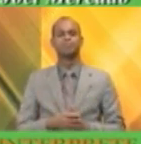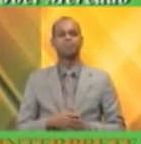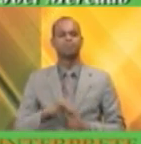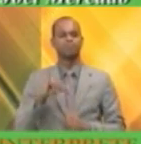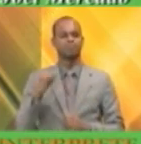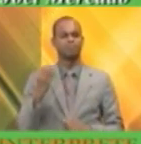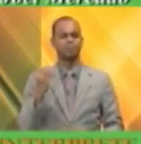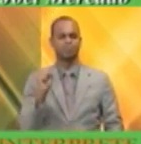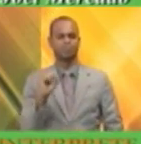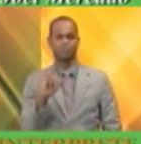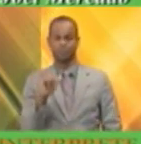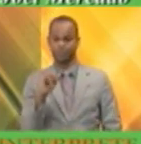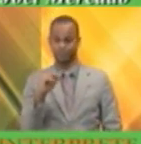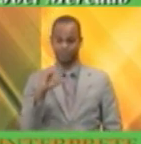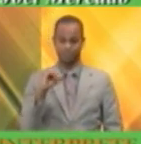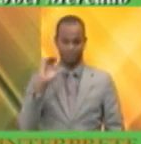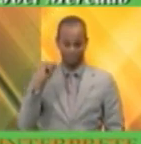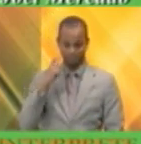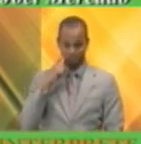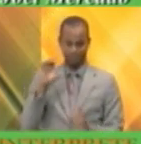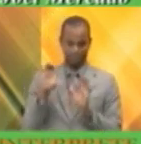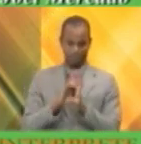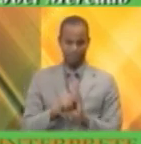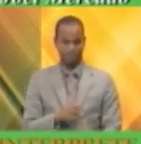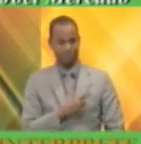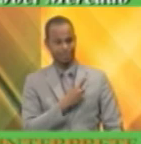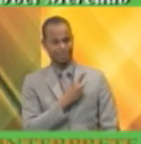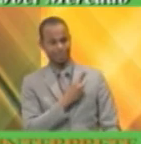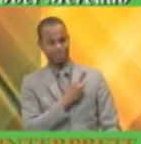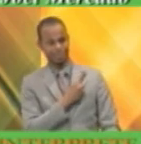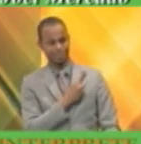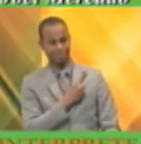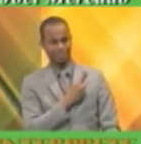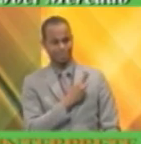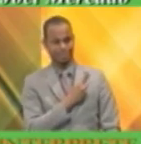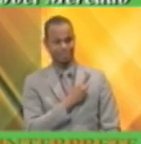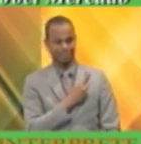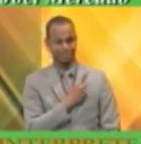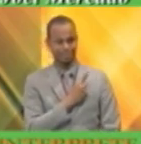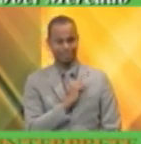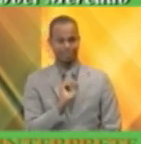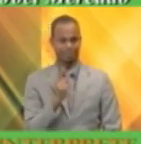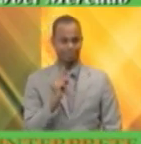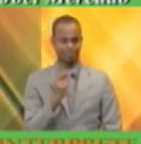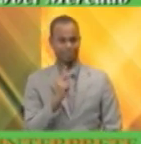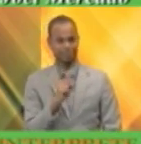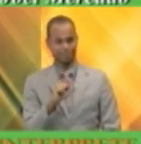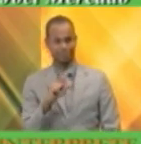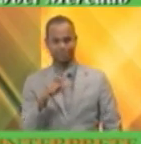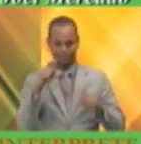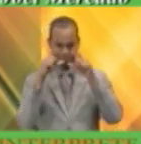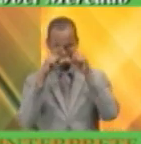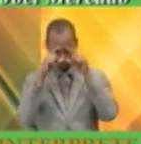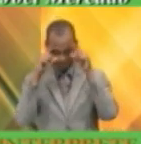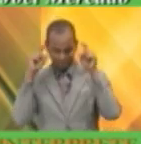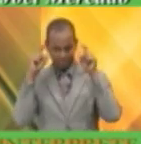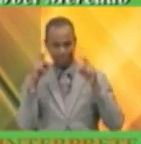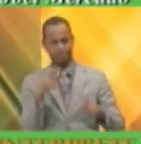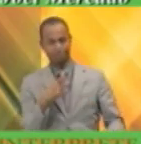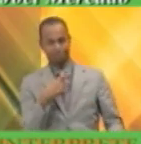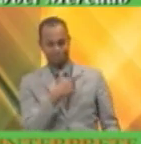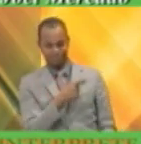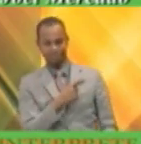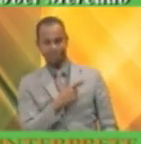ese. ¿Sabe que tenemos a Joselito, el primero o el segundo? ¿Cuál? No, el primero. El que está en primer plano. Sí. Muy